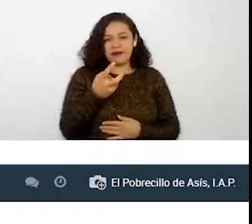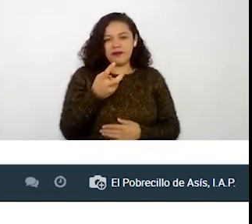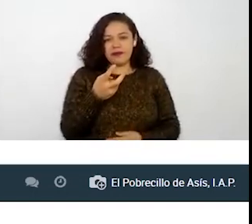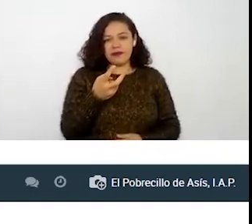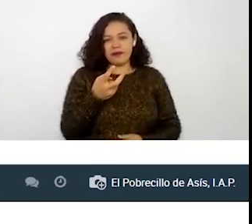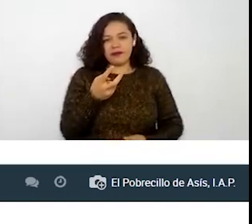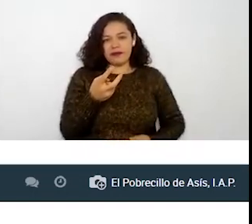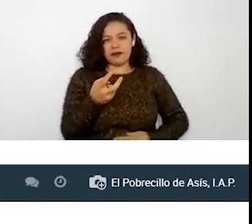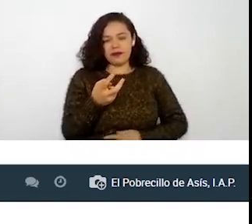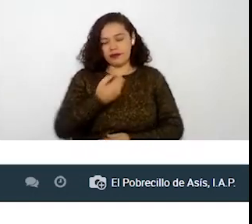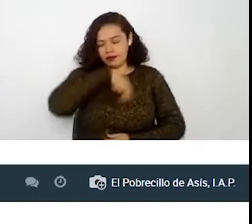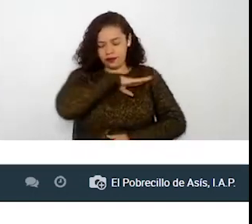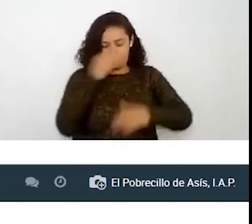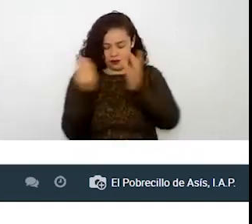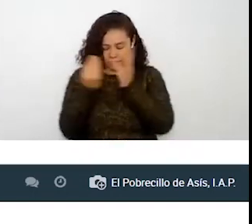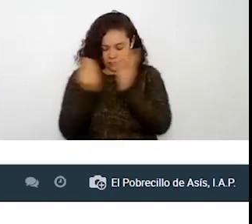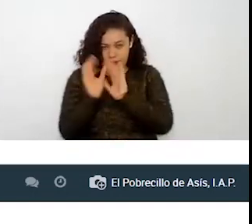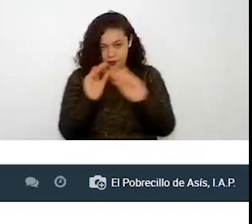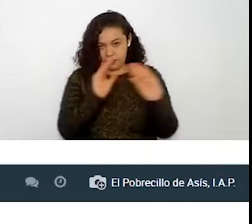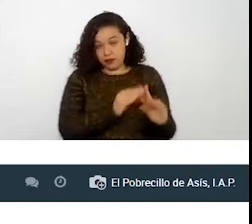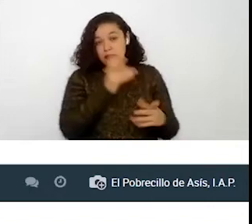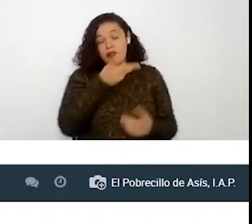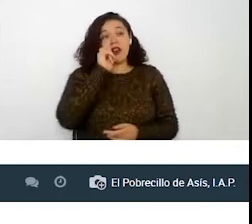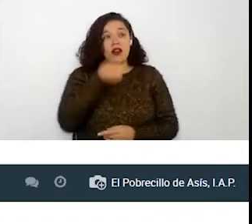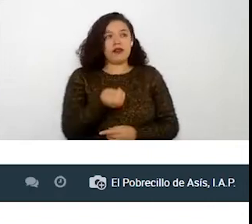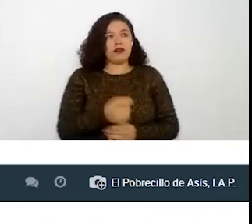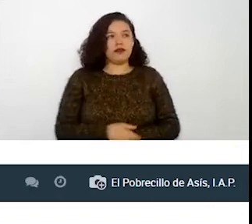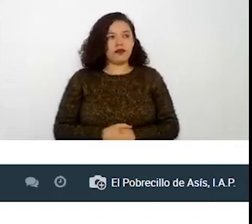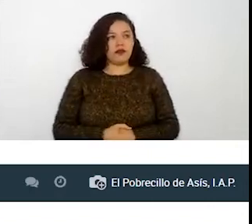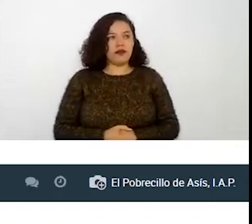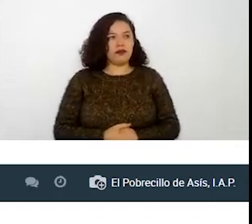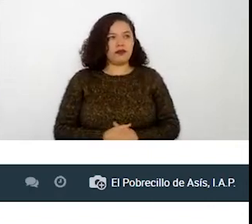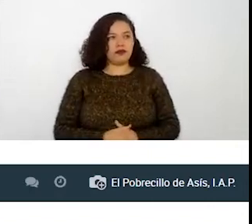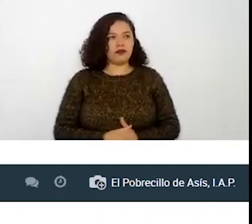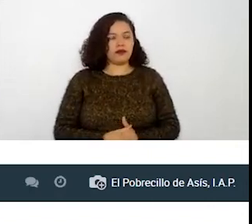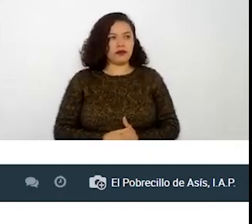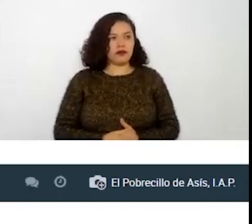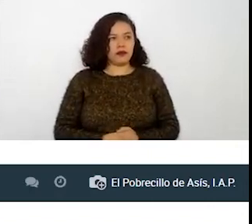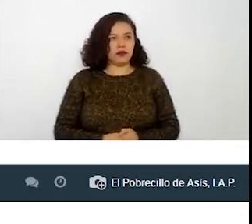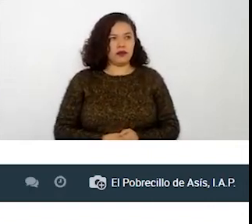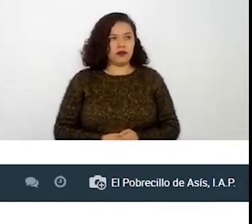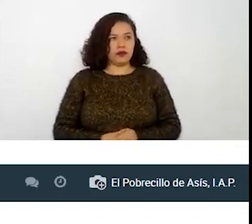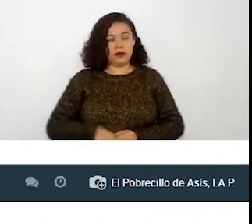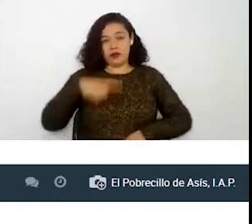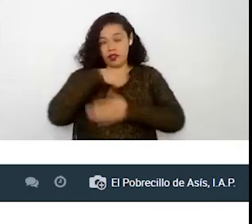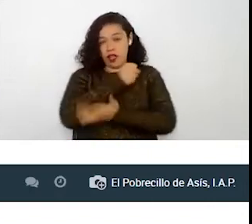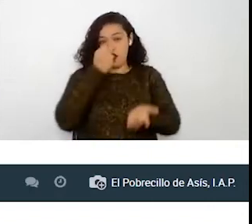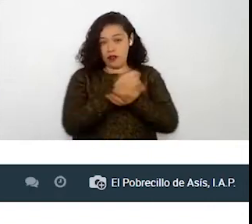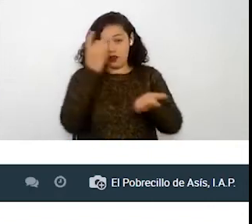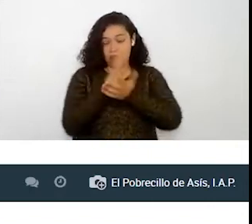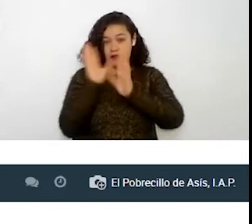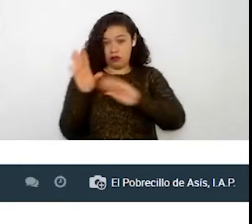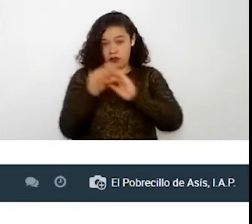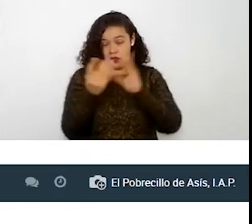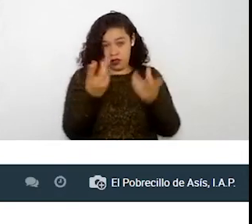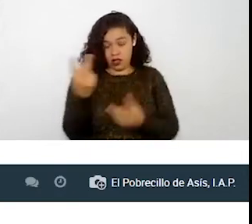vas a mi capacitación esto no quiere decir que que sea como O sea que esto los obligue a solo capacitar en